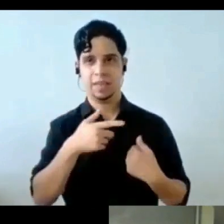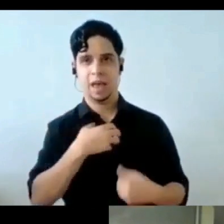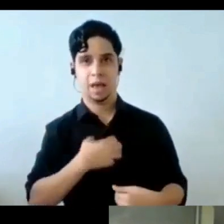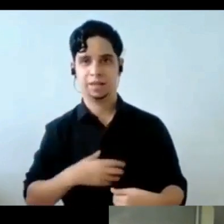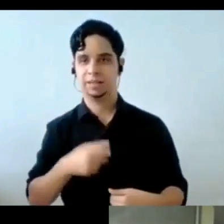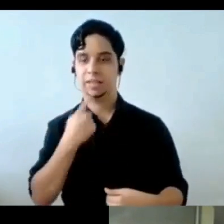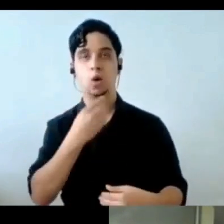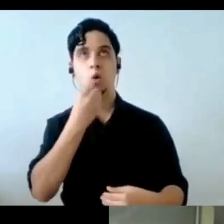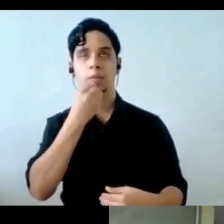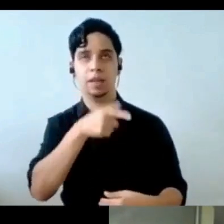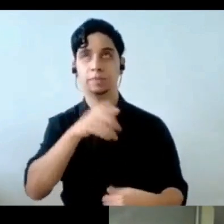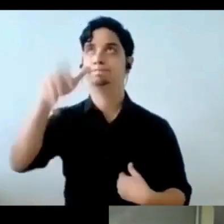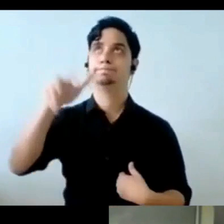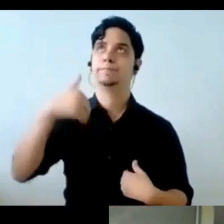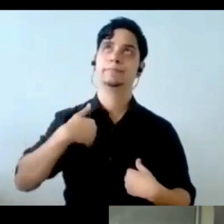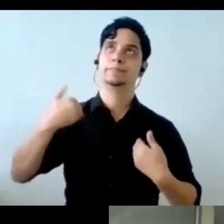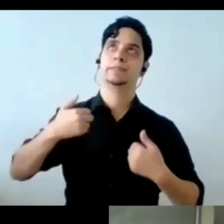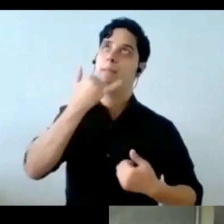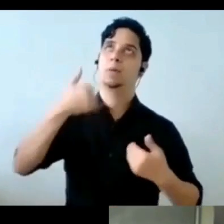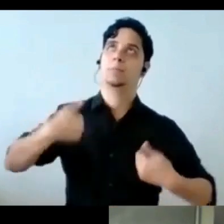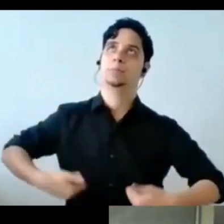de comida, tiene hambre. No, ok.